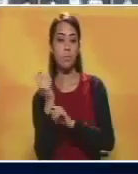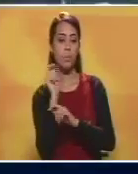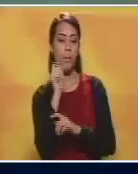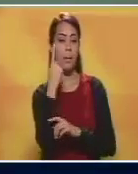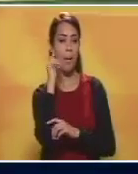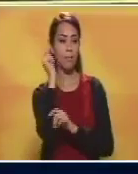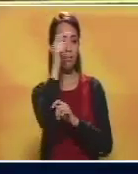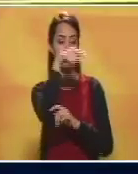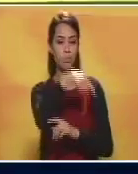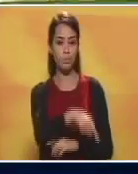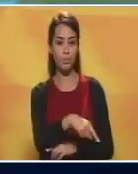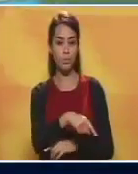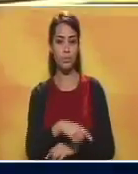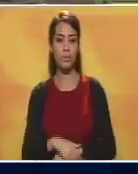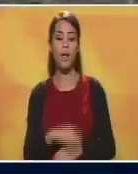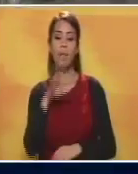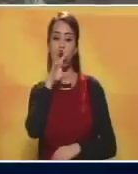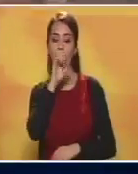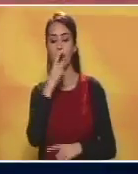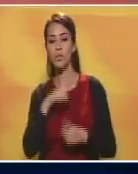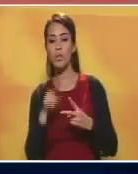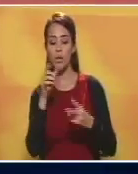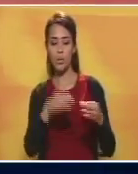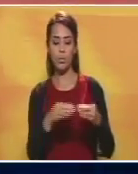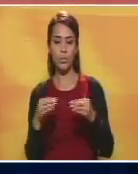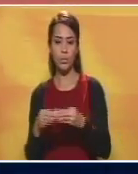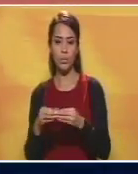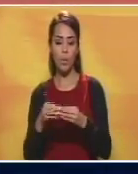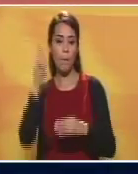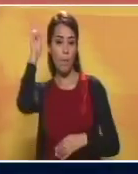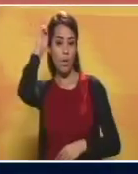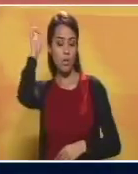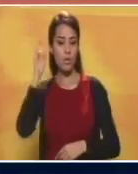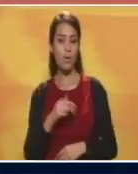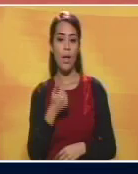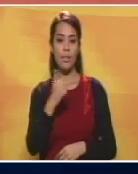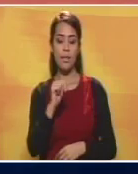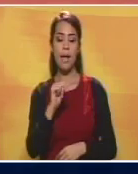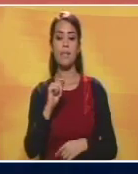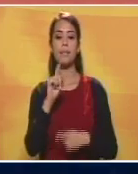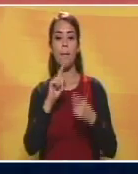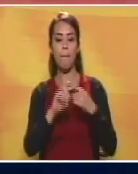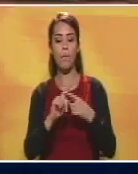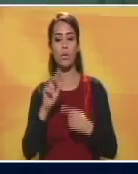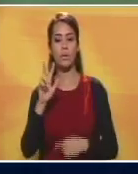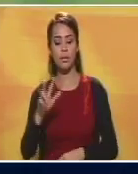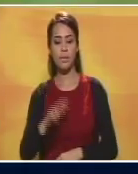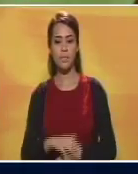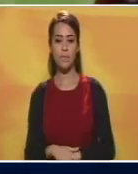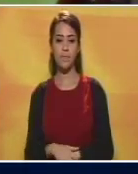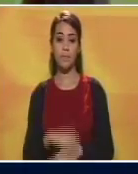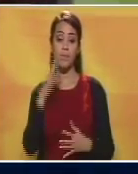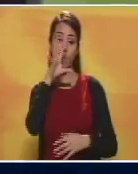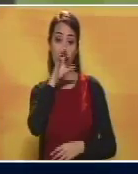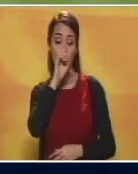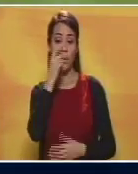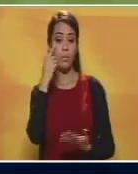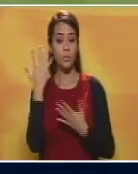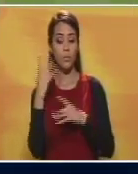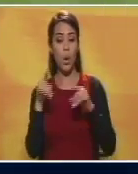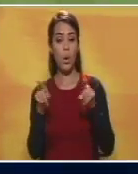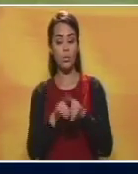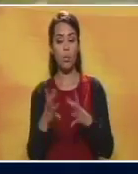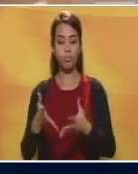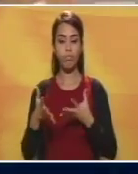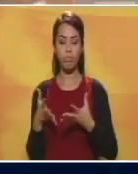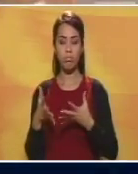cuadrangular de la campaña en la victoria de los Cachorros de Chicago ante los Indios de Cleveland, 10-3. De esta manera, los Cachorros ligan su segunda